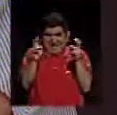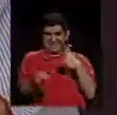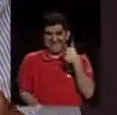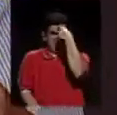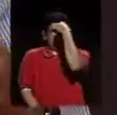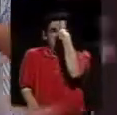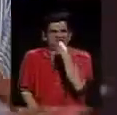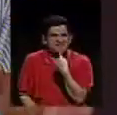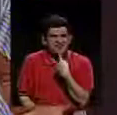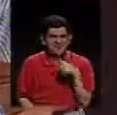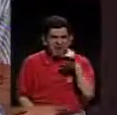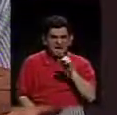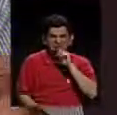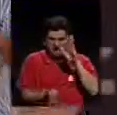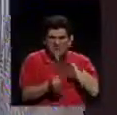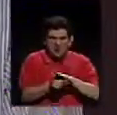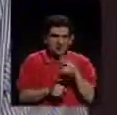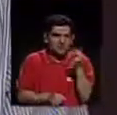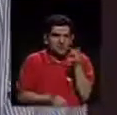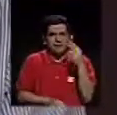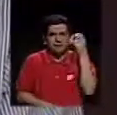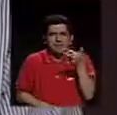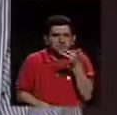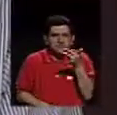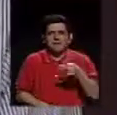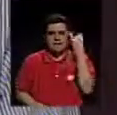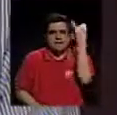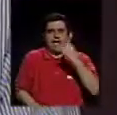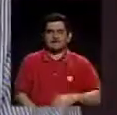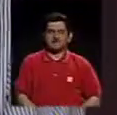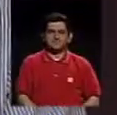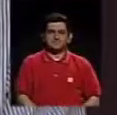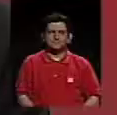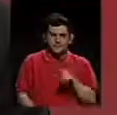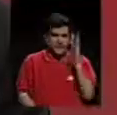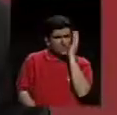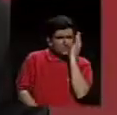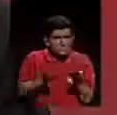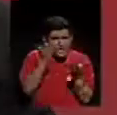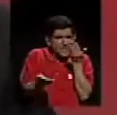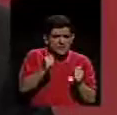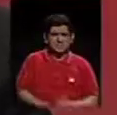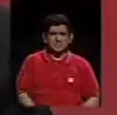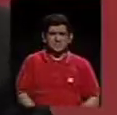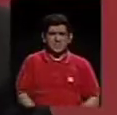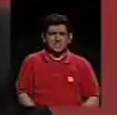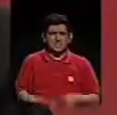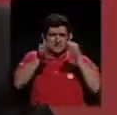un perfil viable para cualquiera de esas líneas políticas. ¿A ustedes les preocuparía que llegaran a la Corte